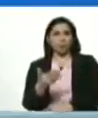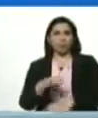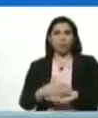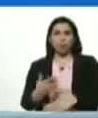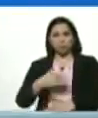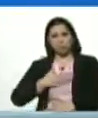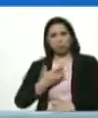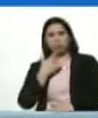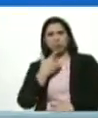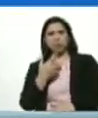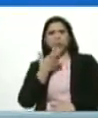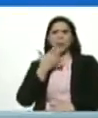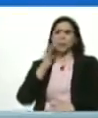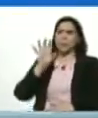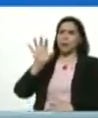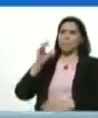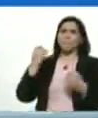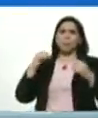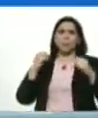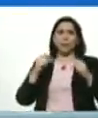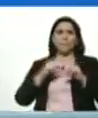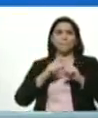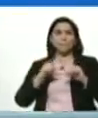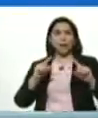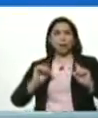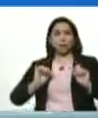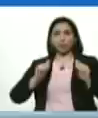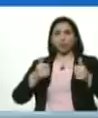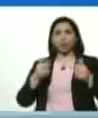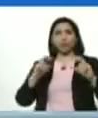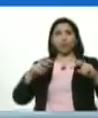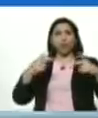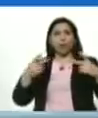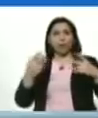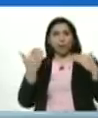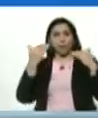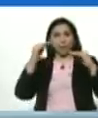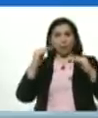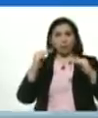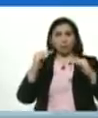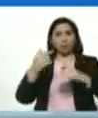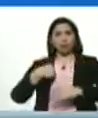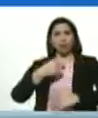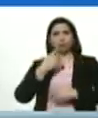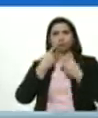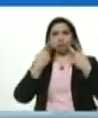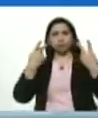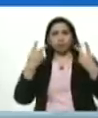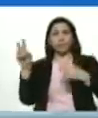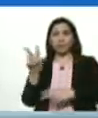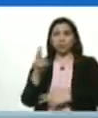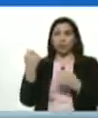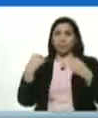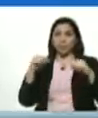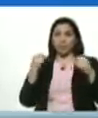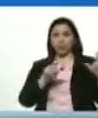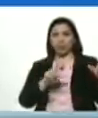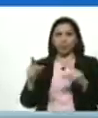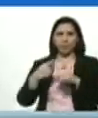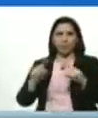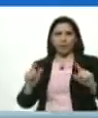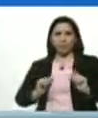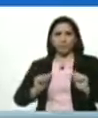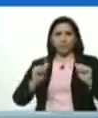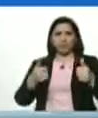podría decir el país está preparado para entrar en una nueva fase y así lo declaró venezuela está preparada para entrar